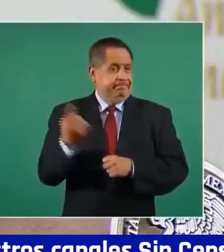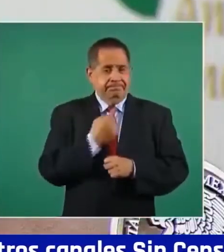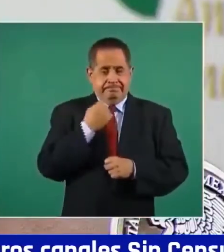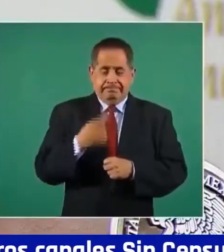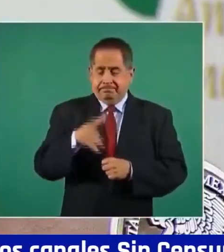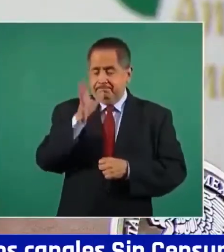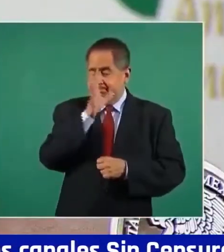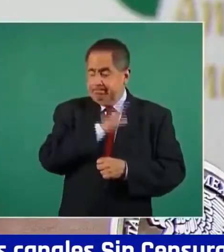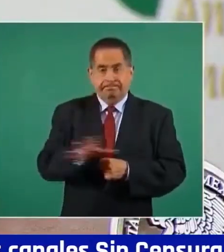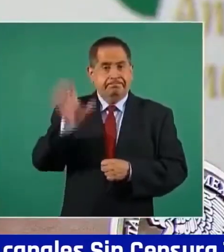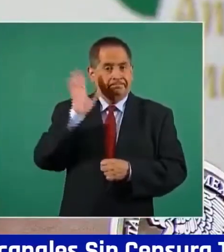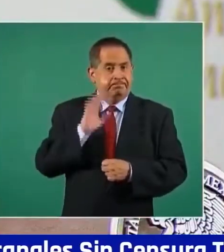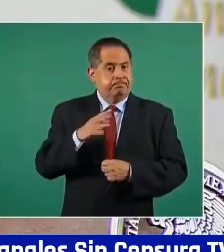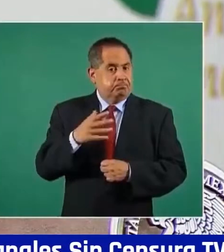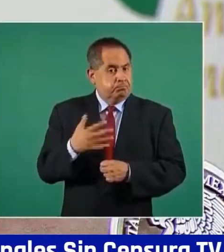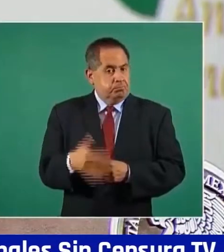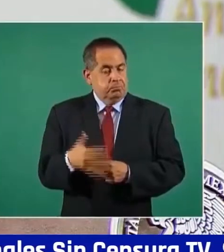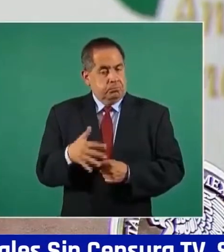estelar